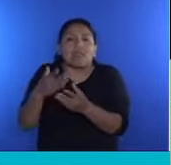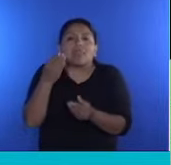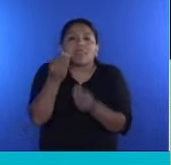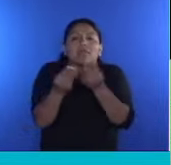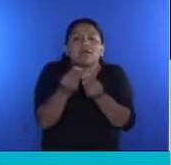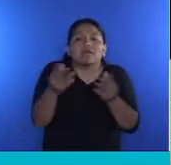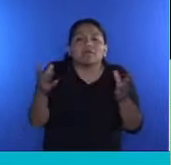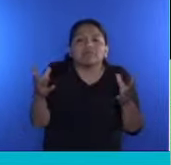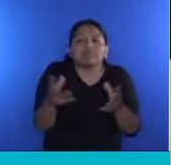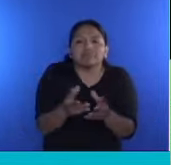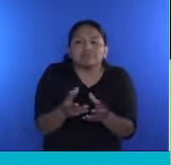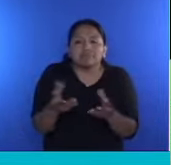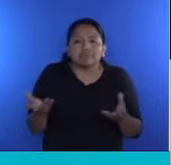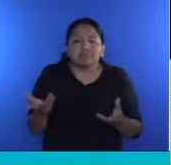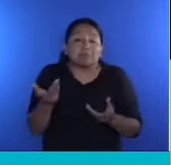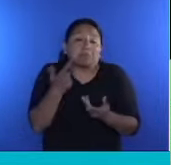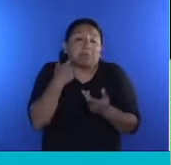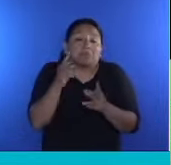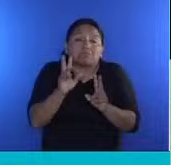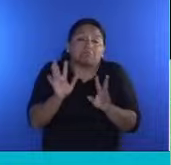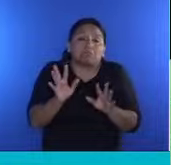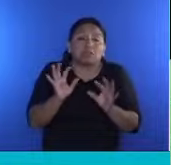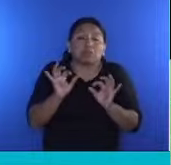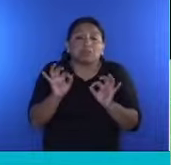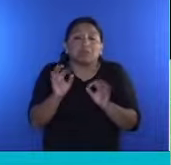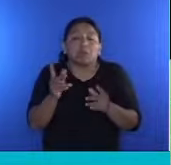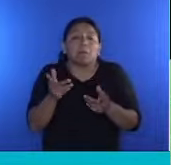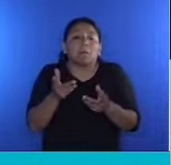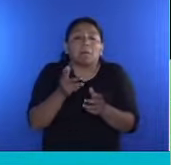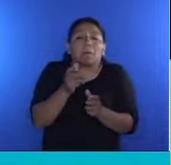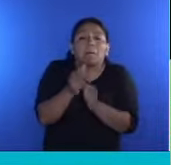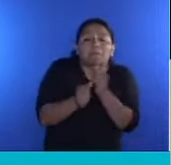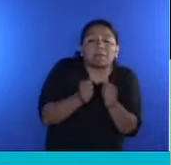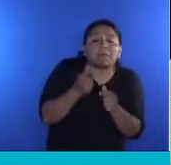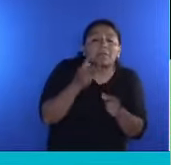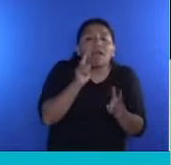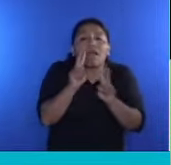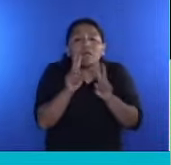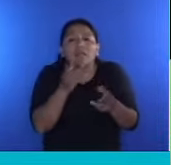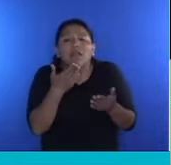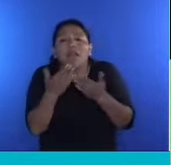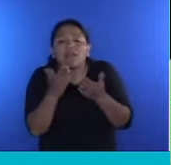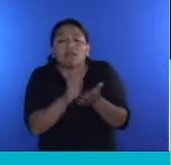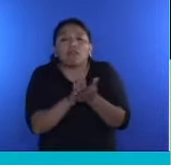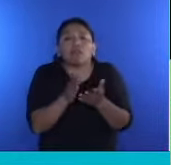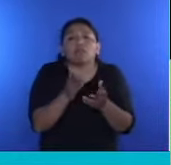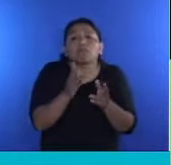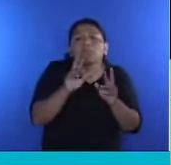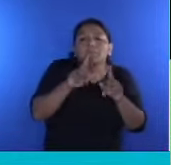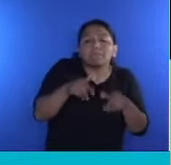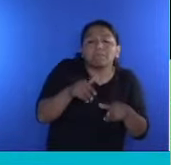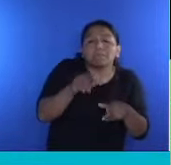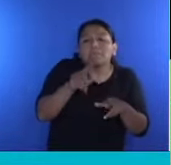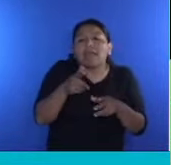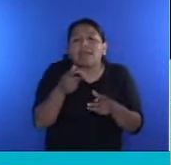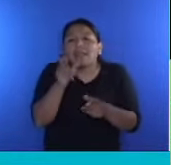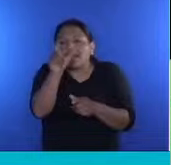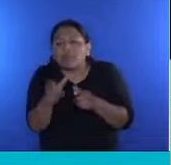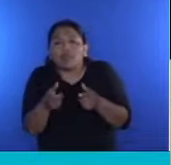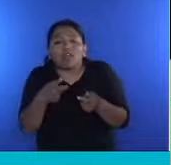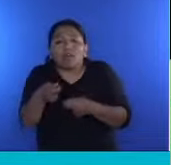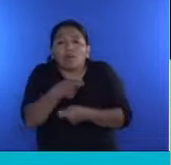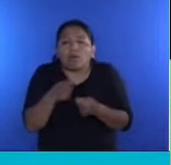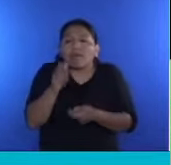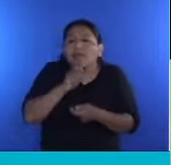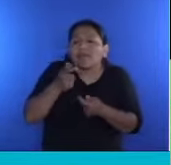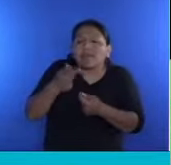mucho caminar por alguna pyme, hablar con algún empresario, hablar con algún panadero o heladero que tenga su